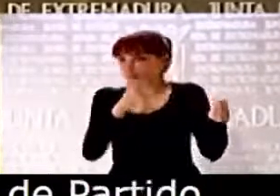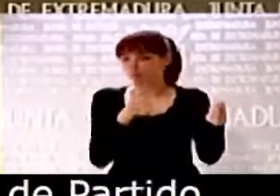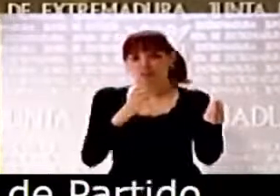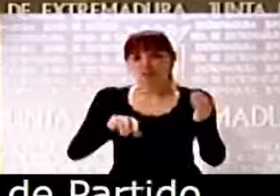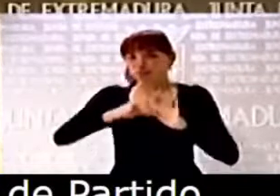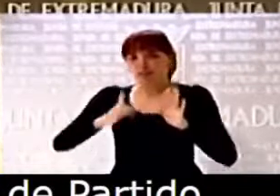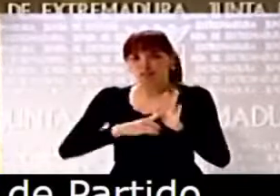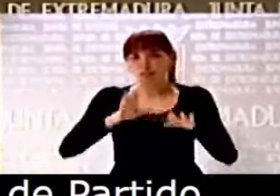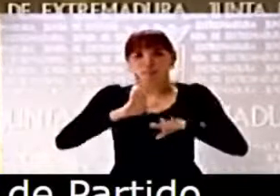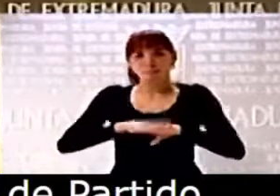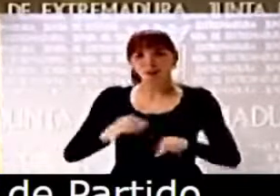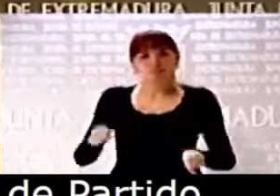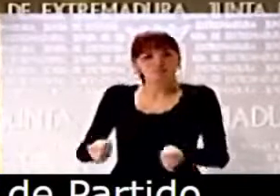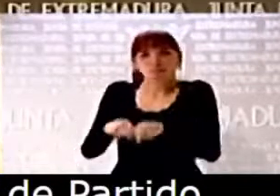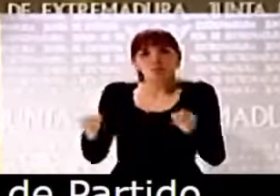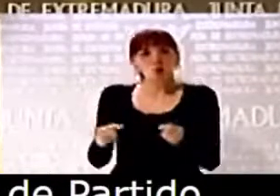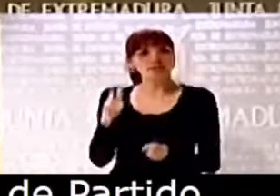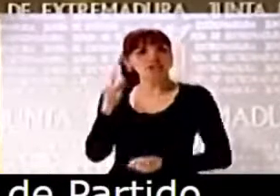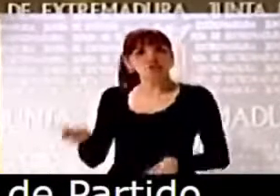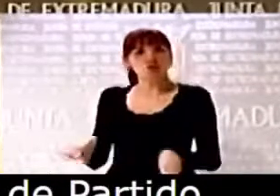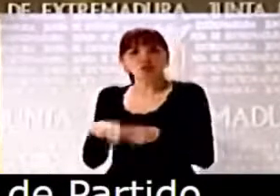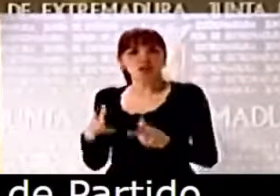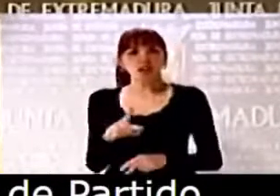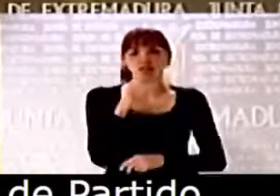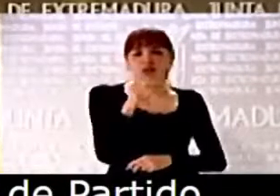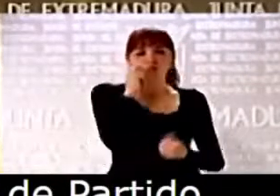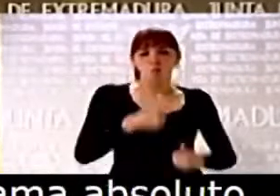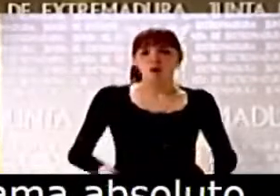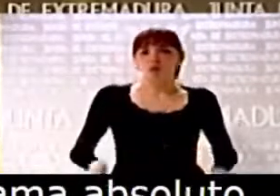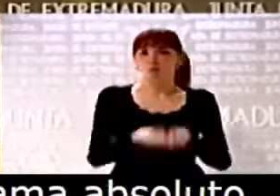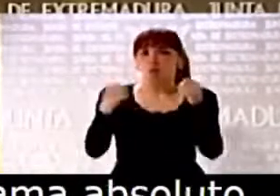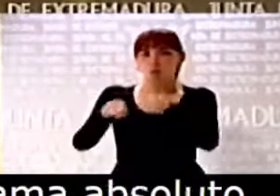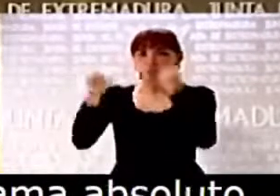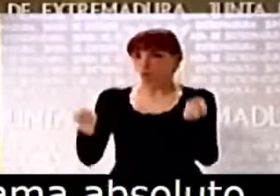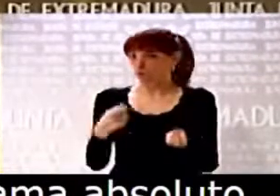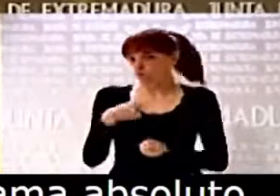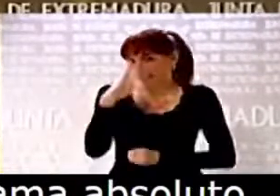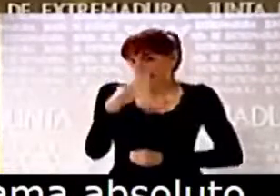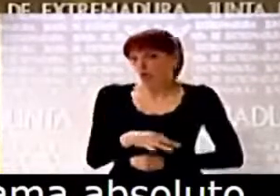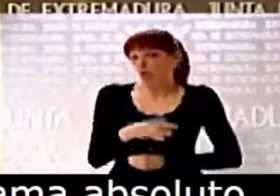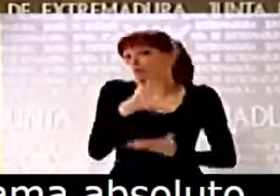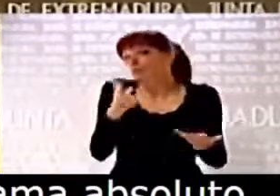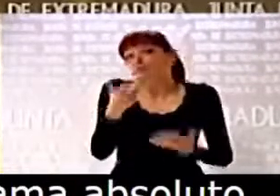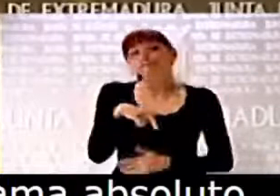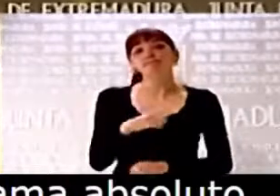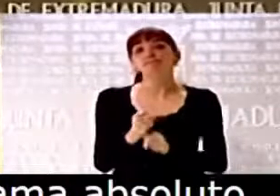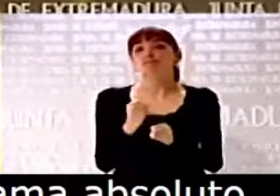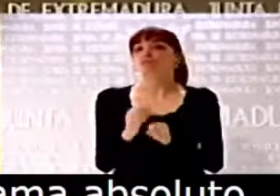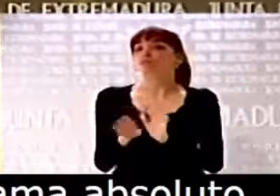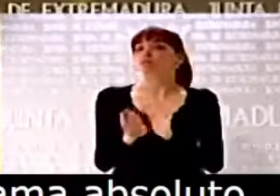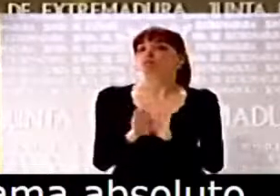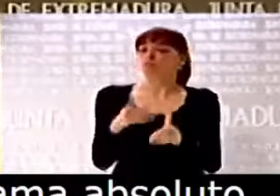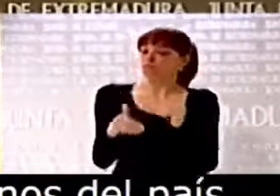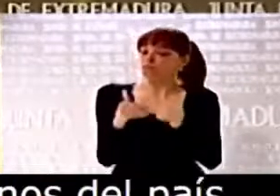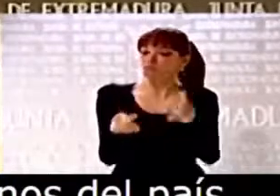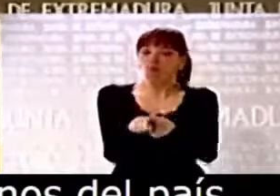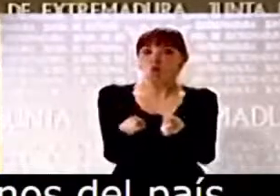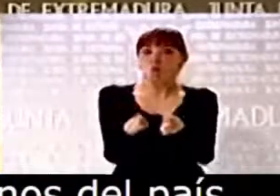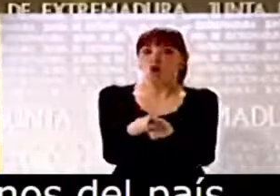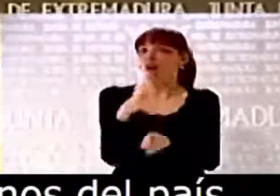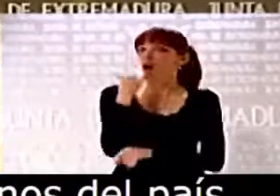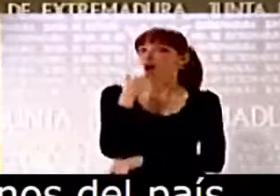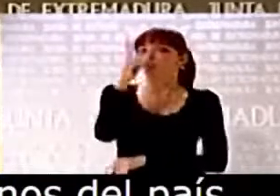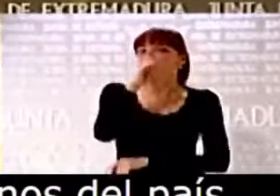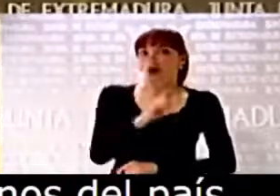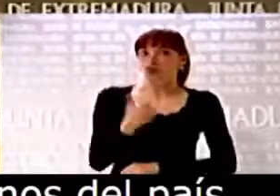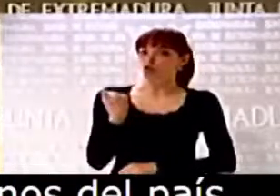los derechos sociales y para los derechos humanos de nuestro país. Por tanto, seguir trabajando, como lo hemos estado haciendo a lo largo de estos casi 2